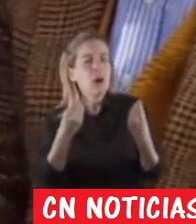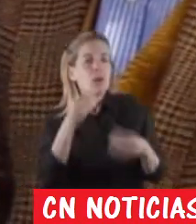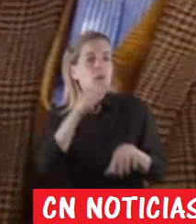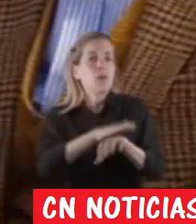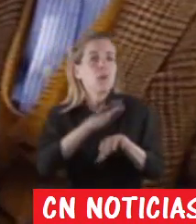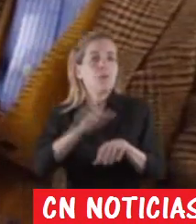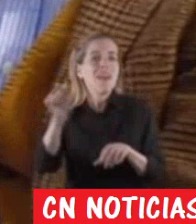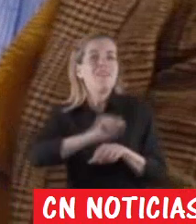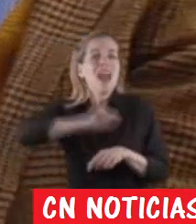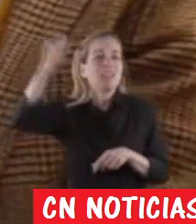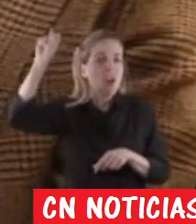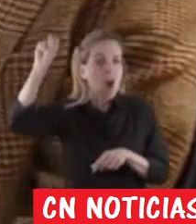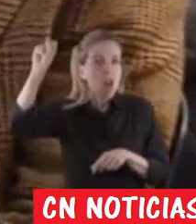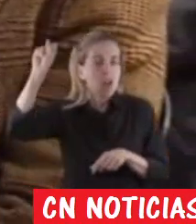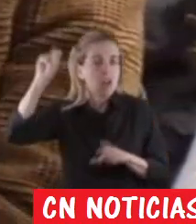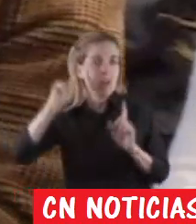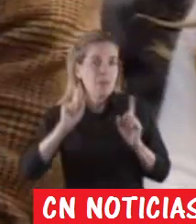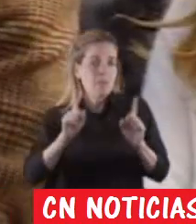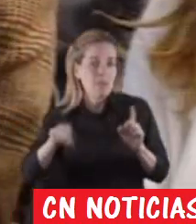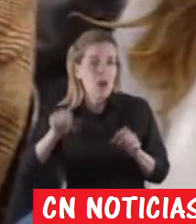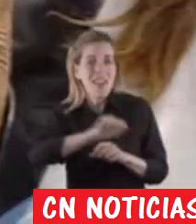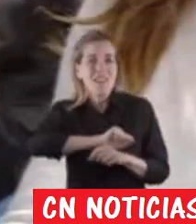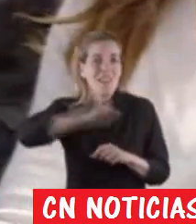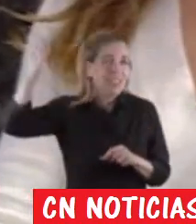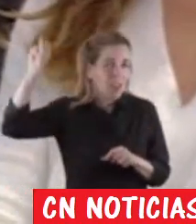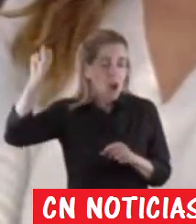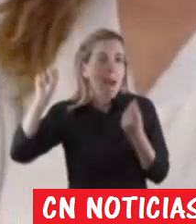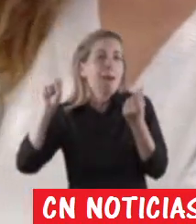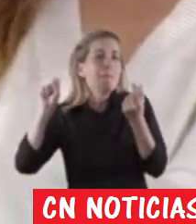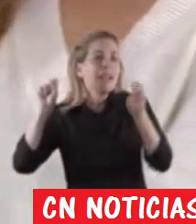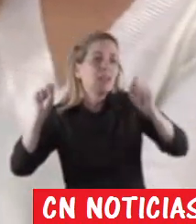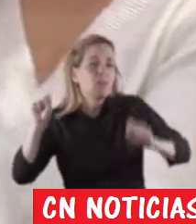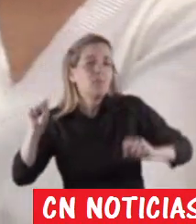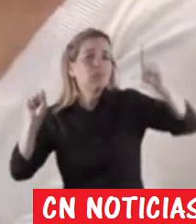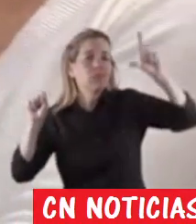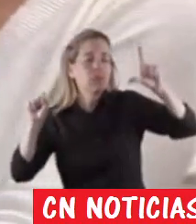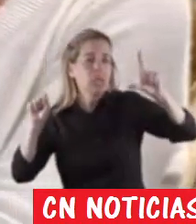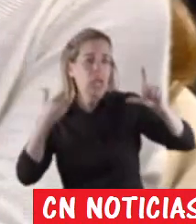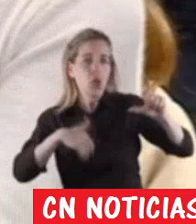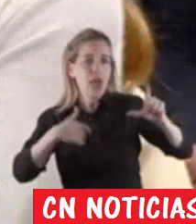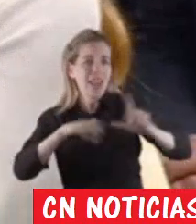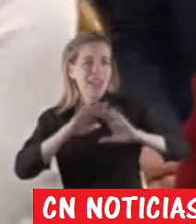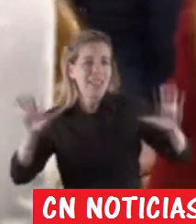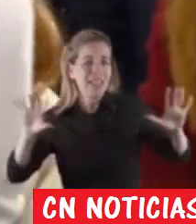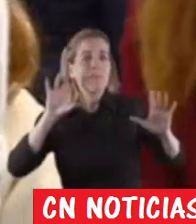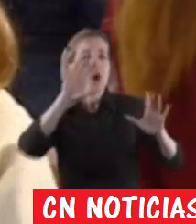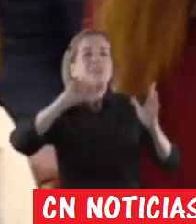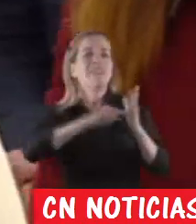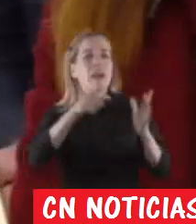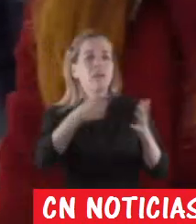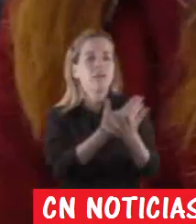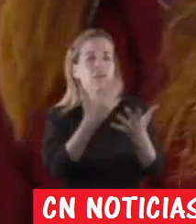inflación que hoy tiene y este aumento sostenido de precios que hay en la Argentina.